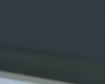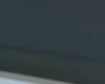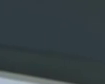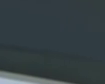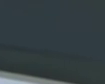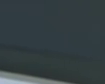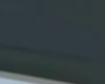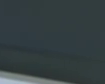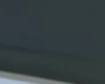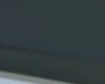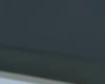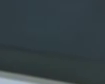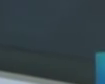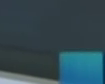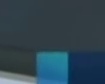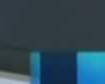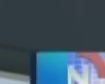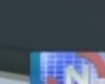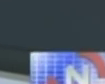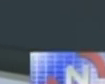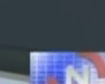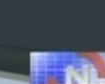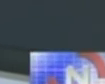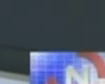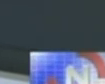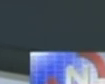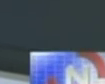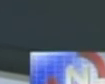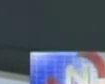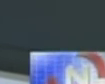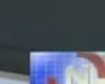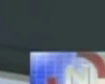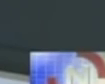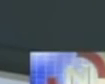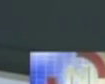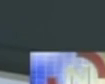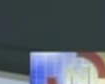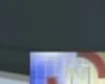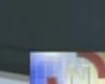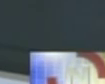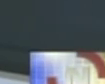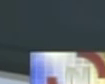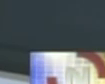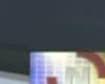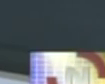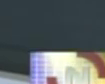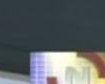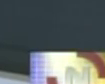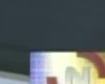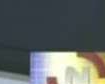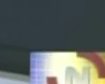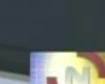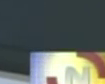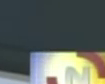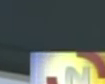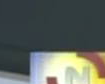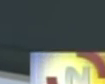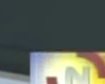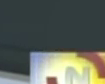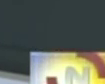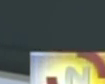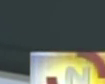Continuamos con información y en este momento se realiza en el estado Cojedes la instalación del órgano de Dirección Nacional para la Defensa Integral.